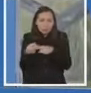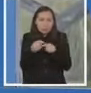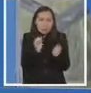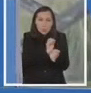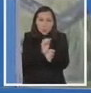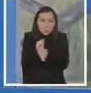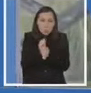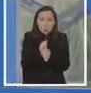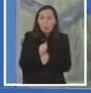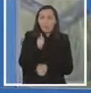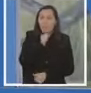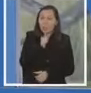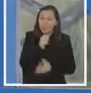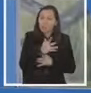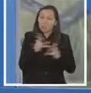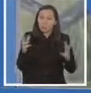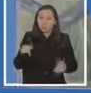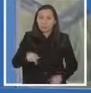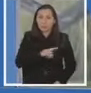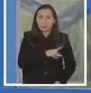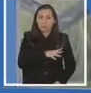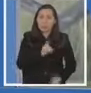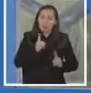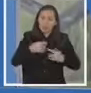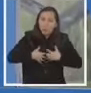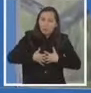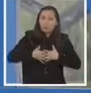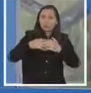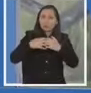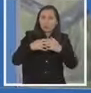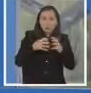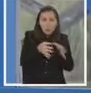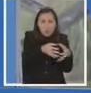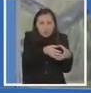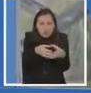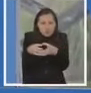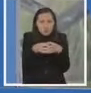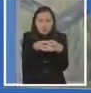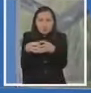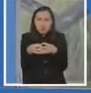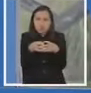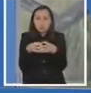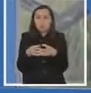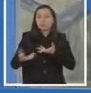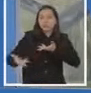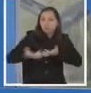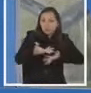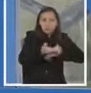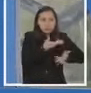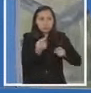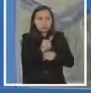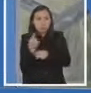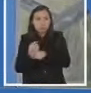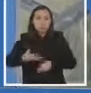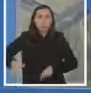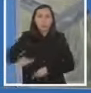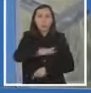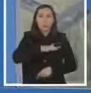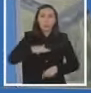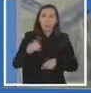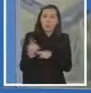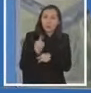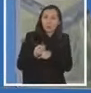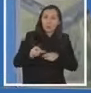algo que nos hace mucha falta en Chile. Tenemos que fortalecer la cohesión social y el diálogo social. El